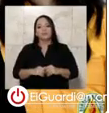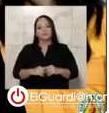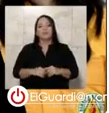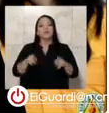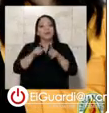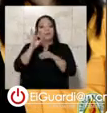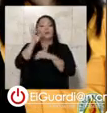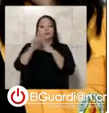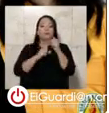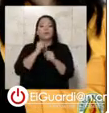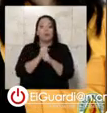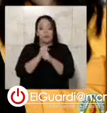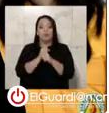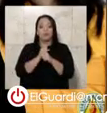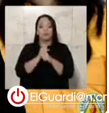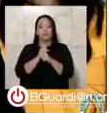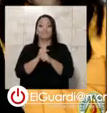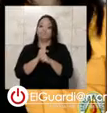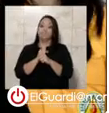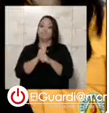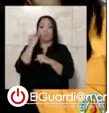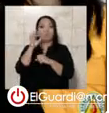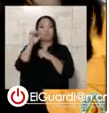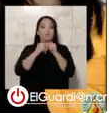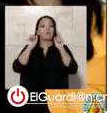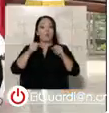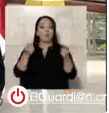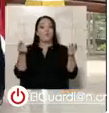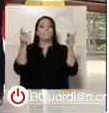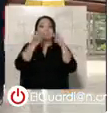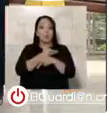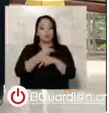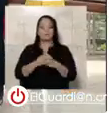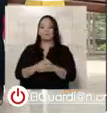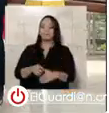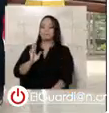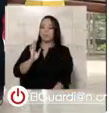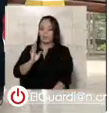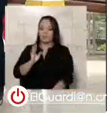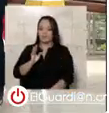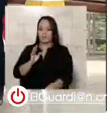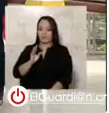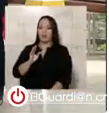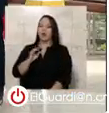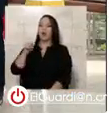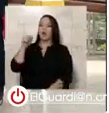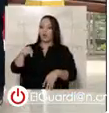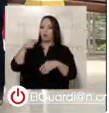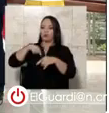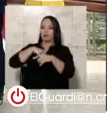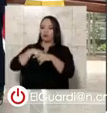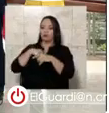año entrante pueda justamente empeorar. Pero bueno, hoy estamos en advertencia,